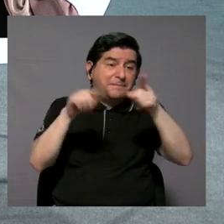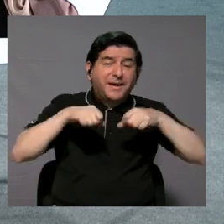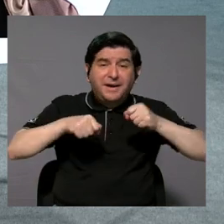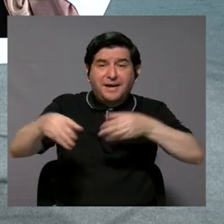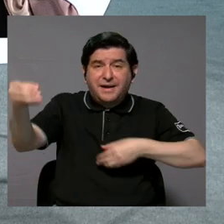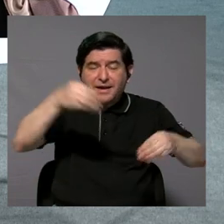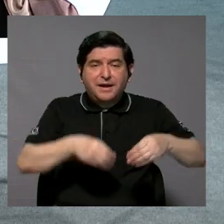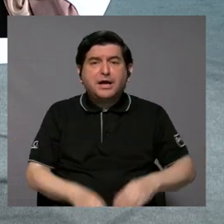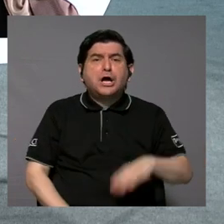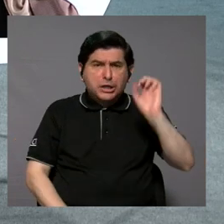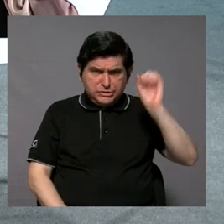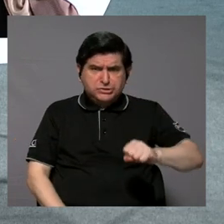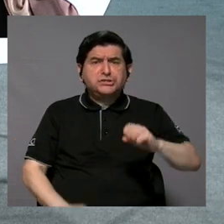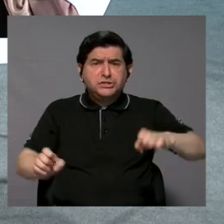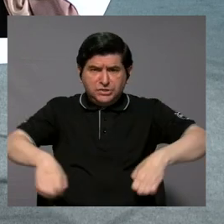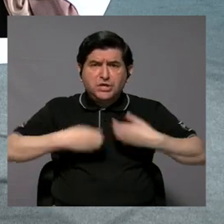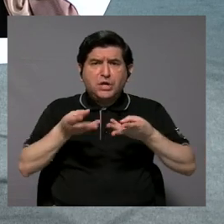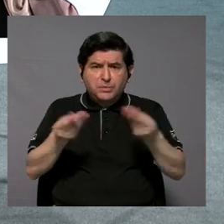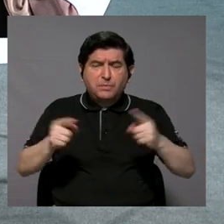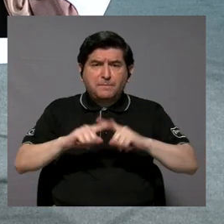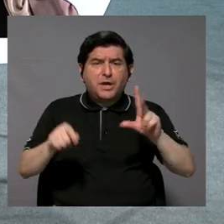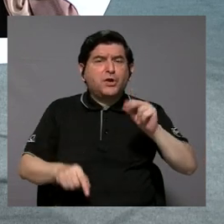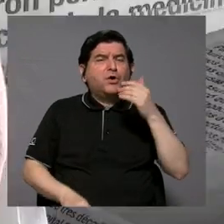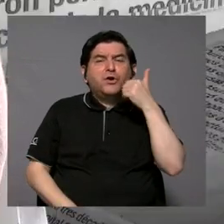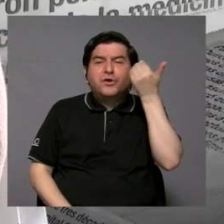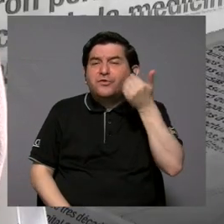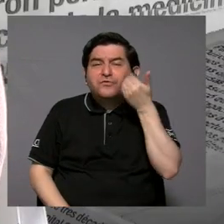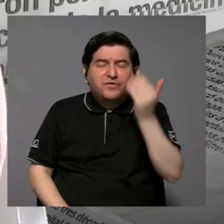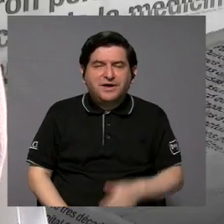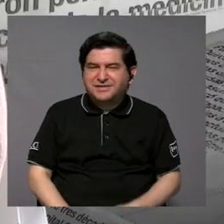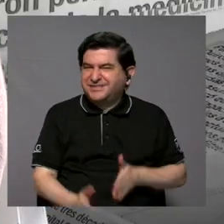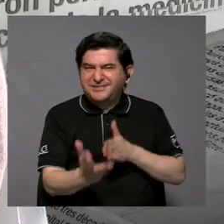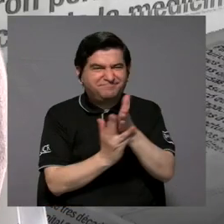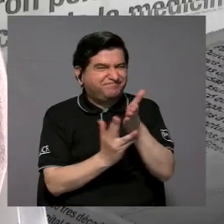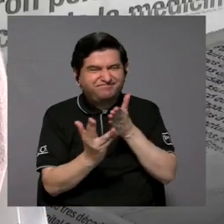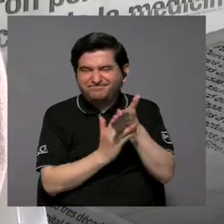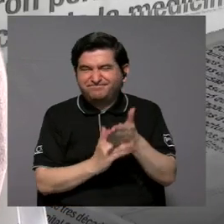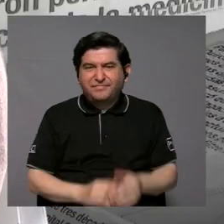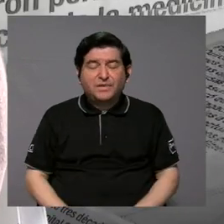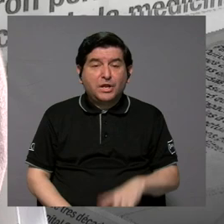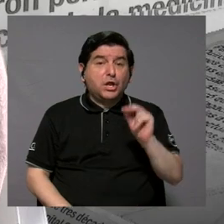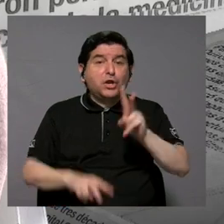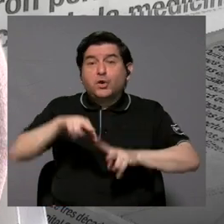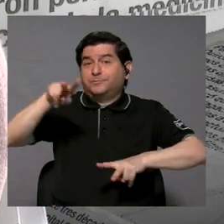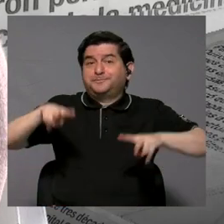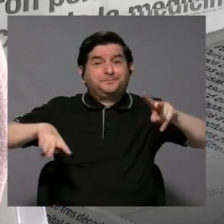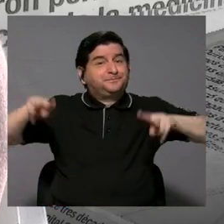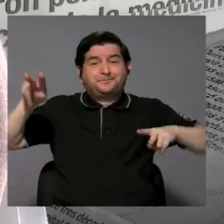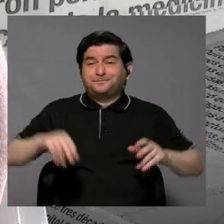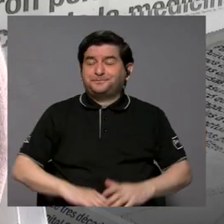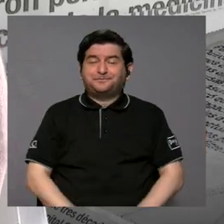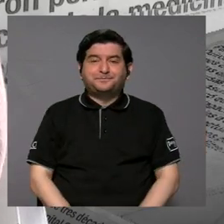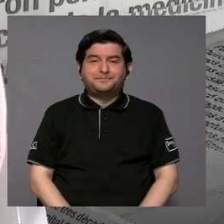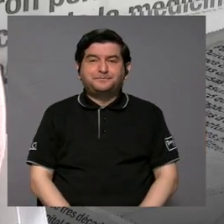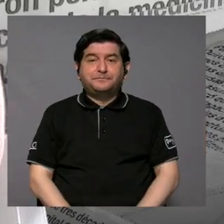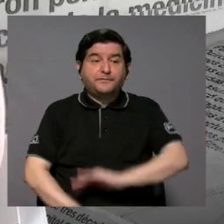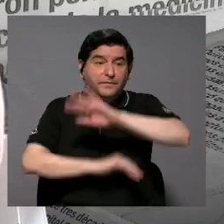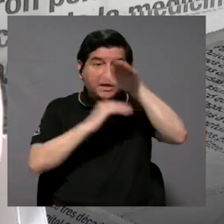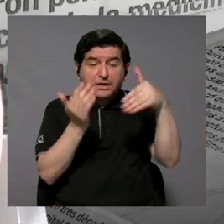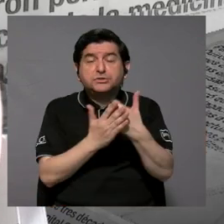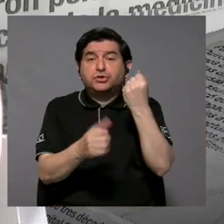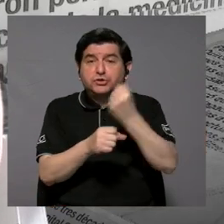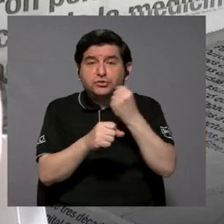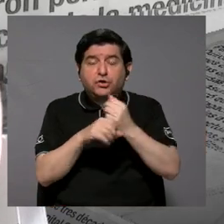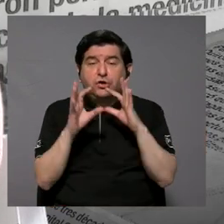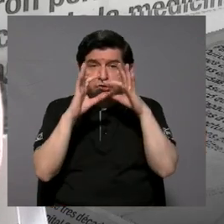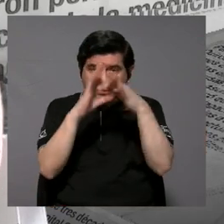supermercado, aunque hay productos, no es tan fácil, no son tan accesibles y tampoco son tan variados. Entonces, si todos trabajamos